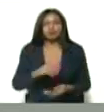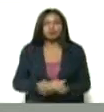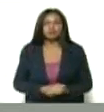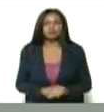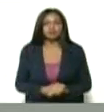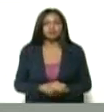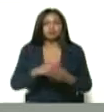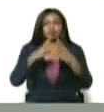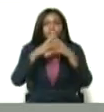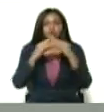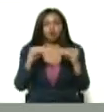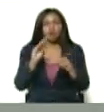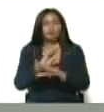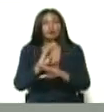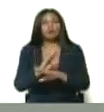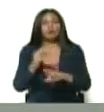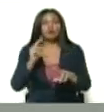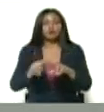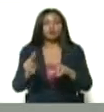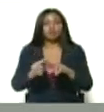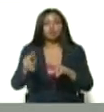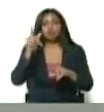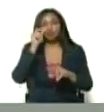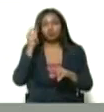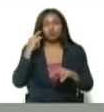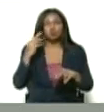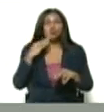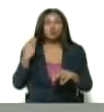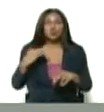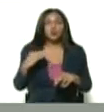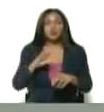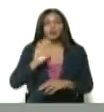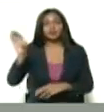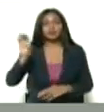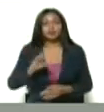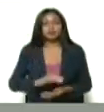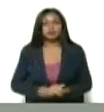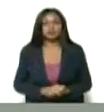Todo esto para proteger a los niños, niñas y jóvenes del país.